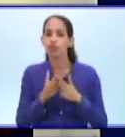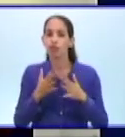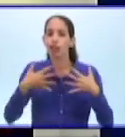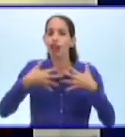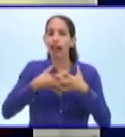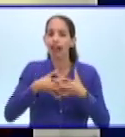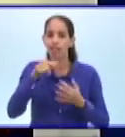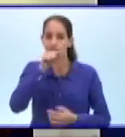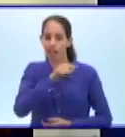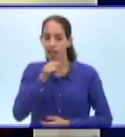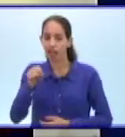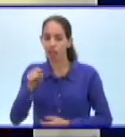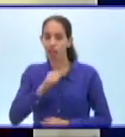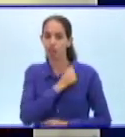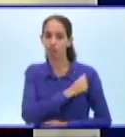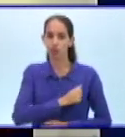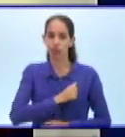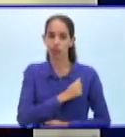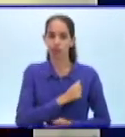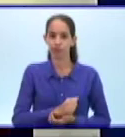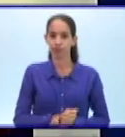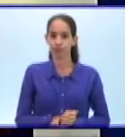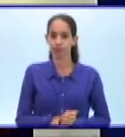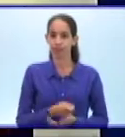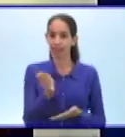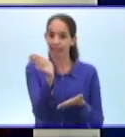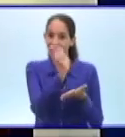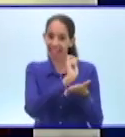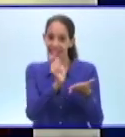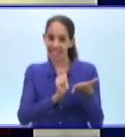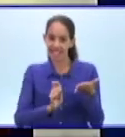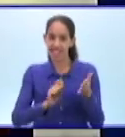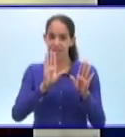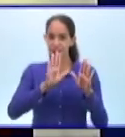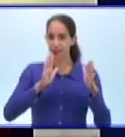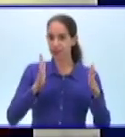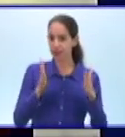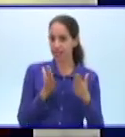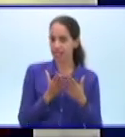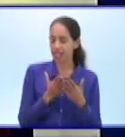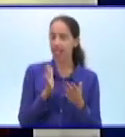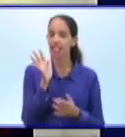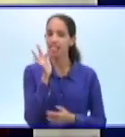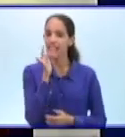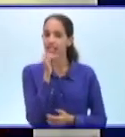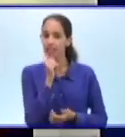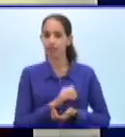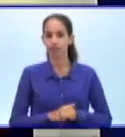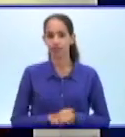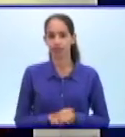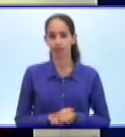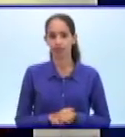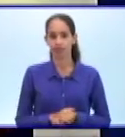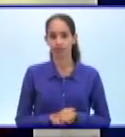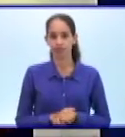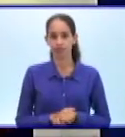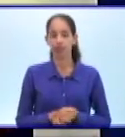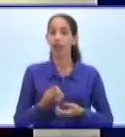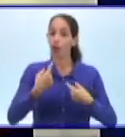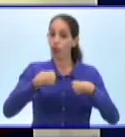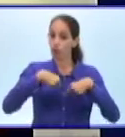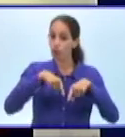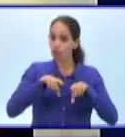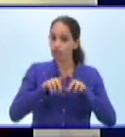se expresen de manera escrita con coherencia, con